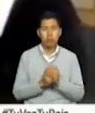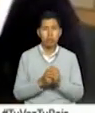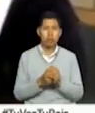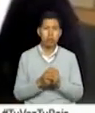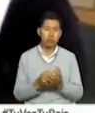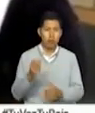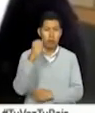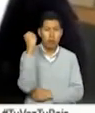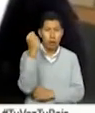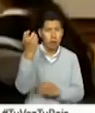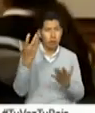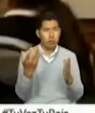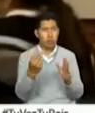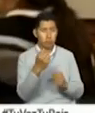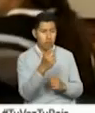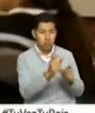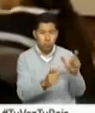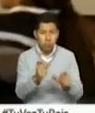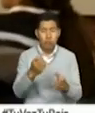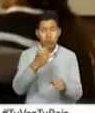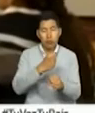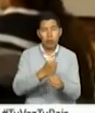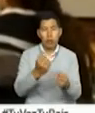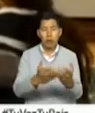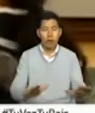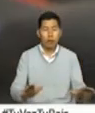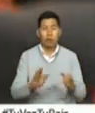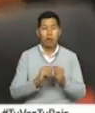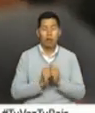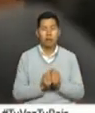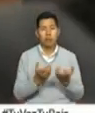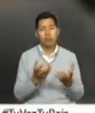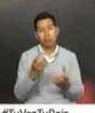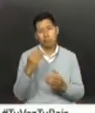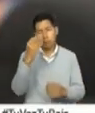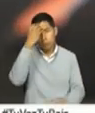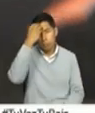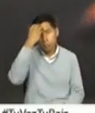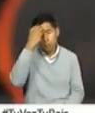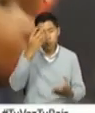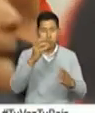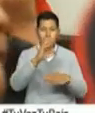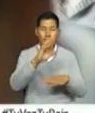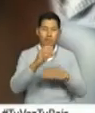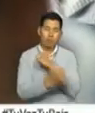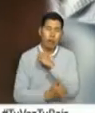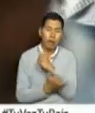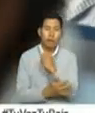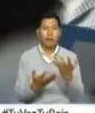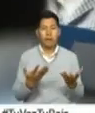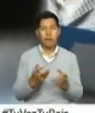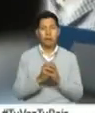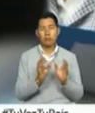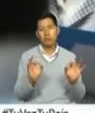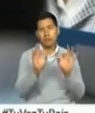de sus jubilados a recibir la compensación correspondiente por su labor por la educación del país e informará oportunamente la